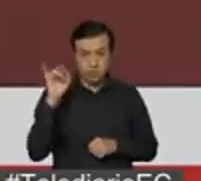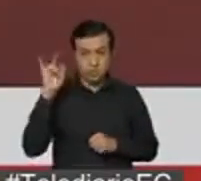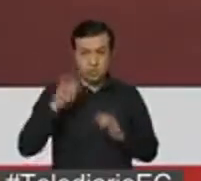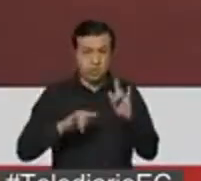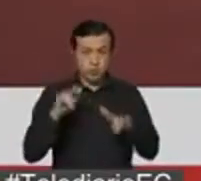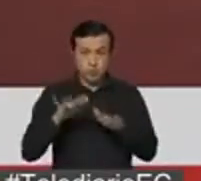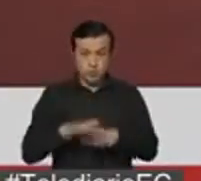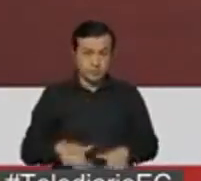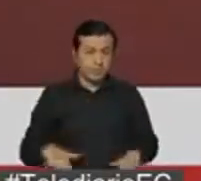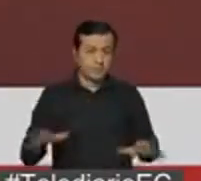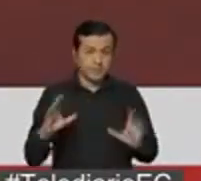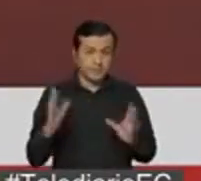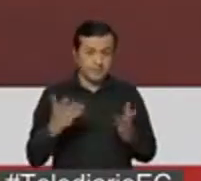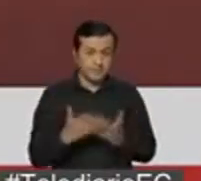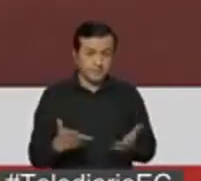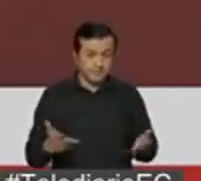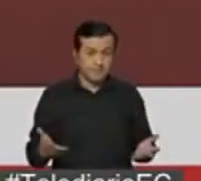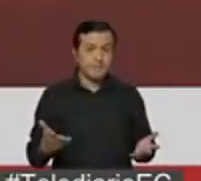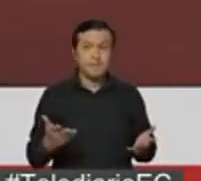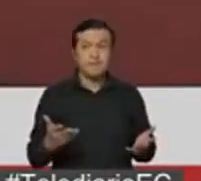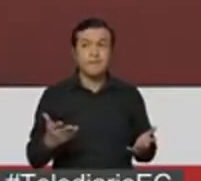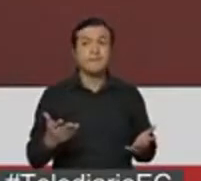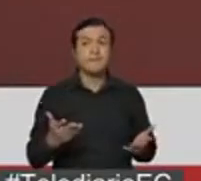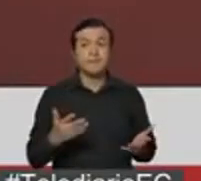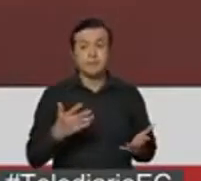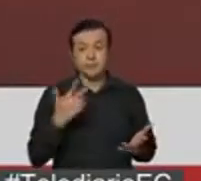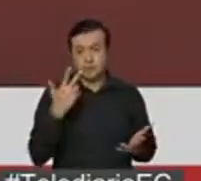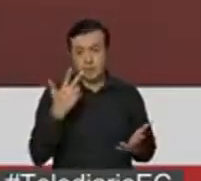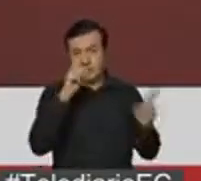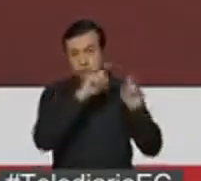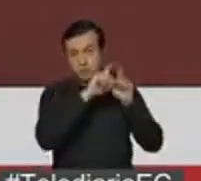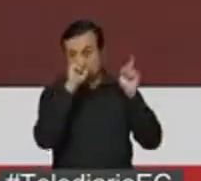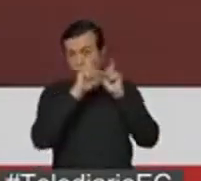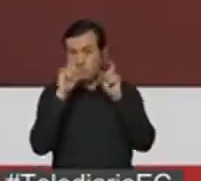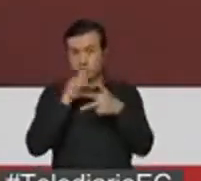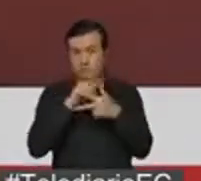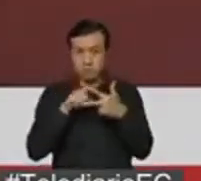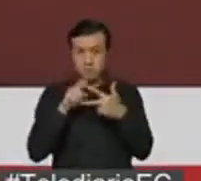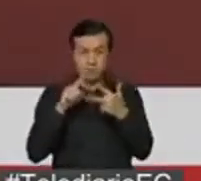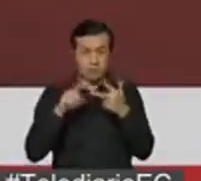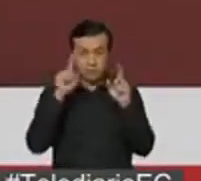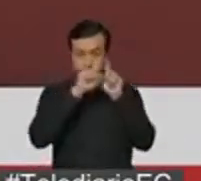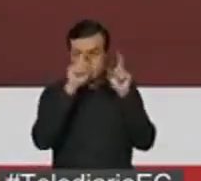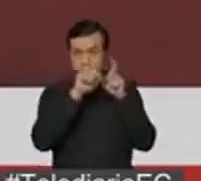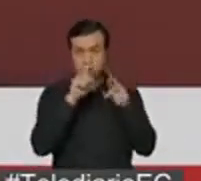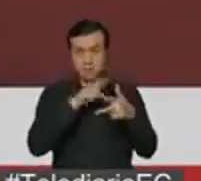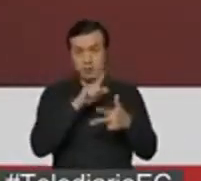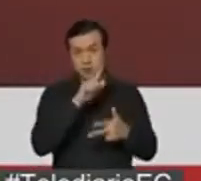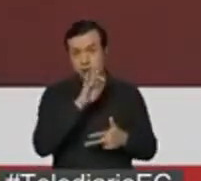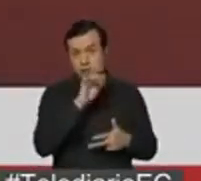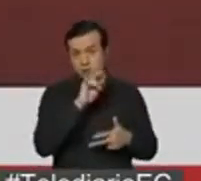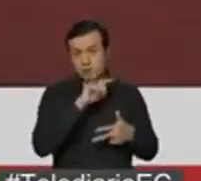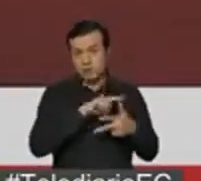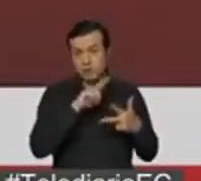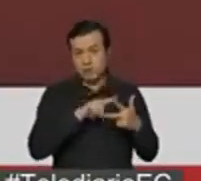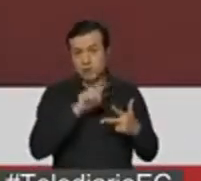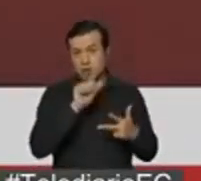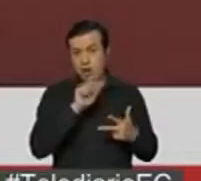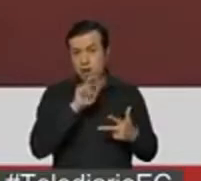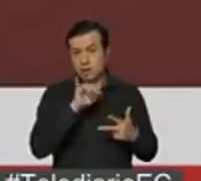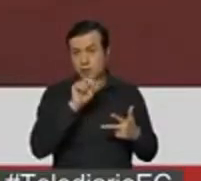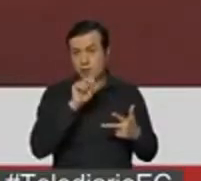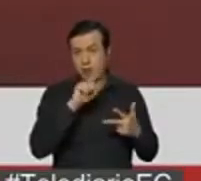doméstico y eso se dividirá entre las tres compañías que en este momento siguen operando, que son la Tama, Bianca y